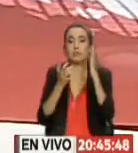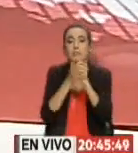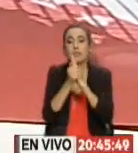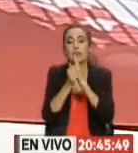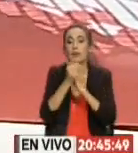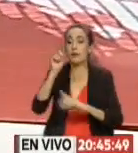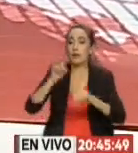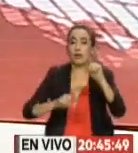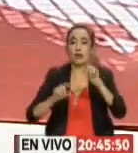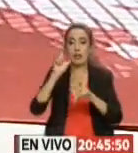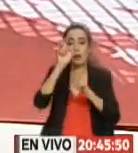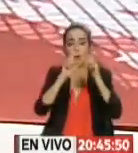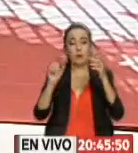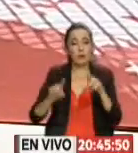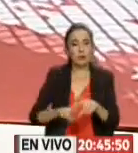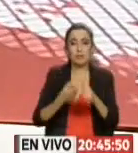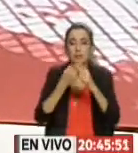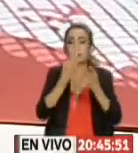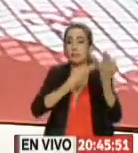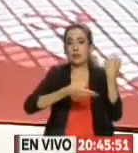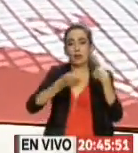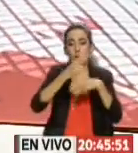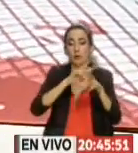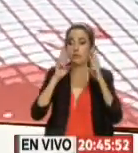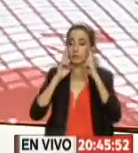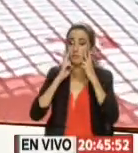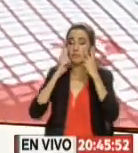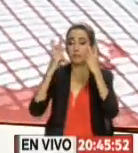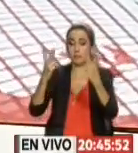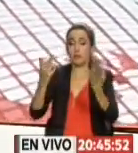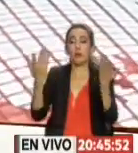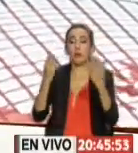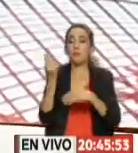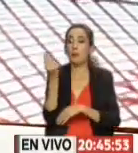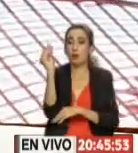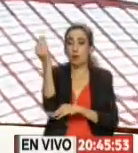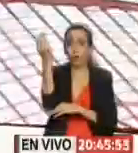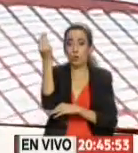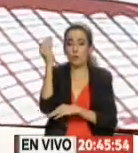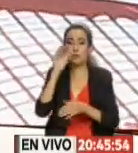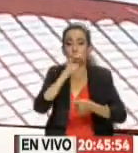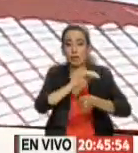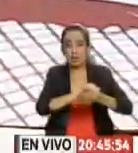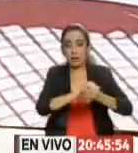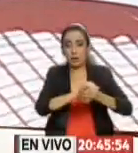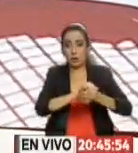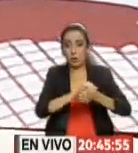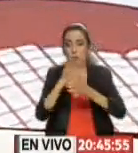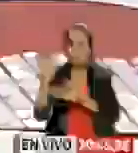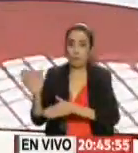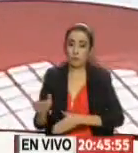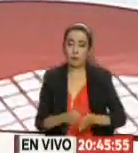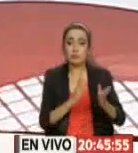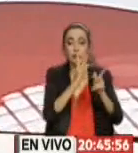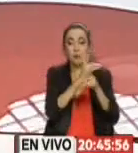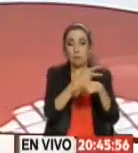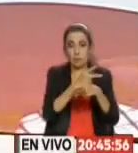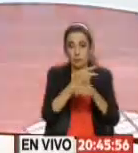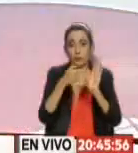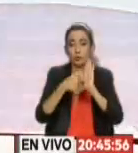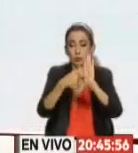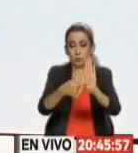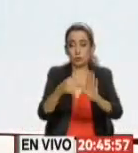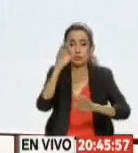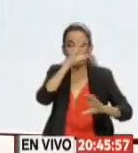los ciudadanos para iniciar un negocio. Conozca a continuación cómo dos jóvenes oriundos de Galápagos, a través de sus productos, buscan